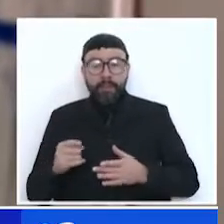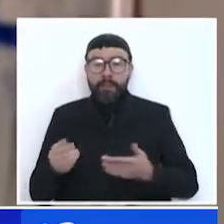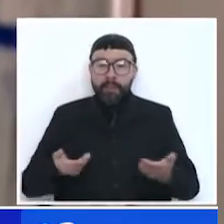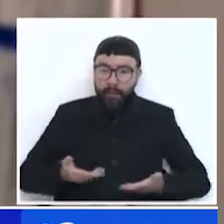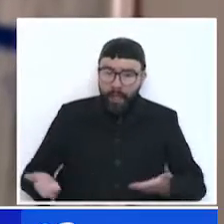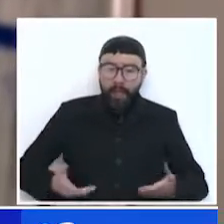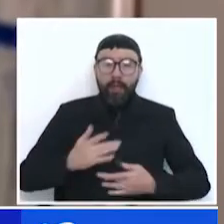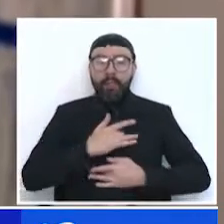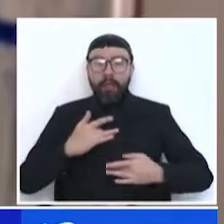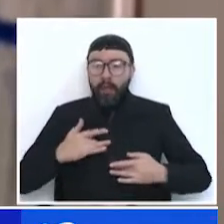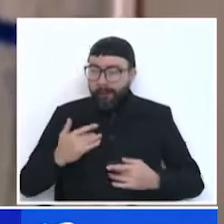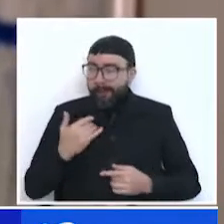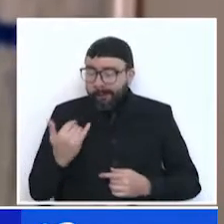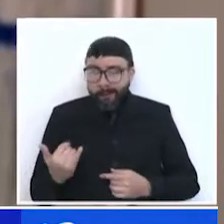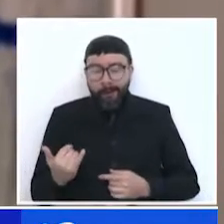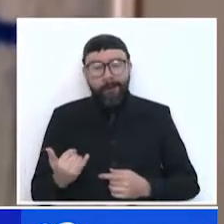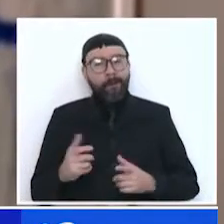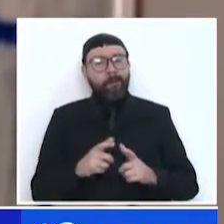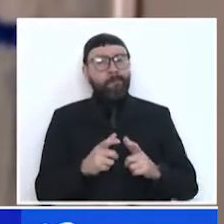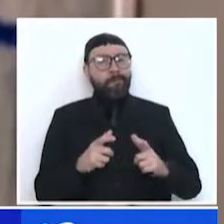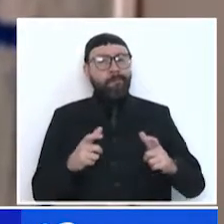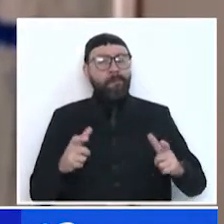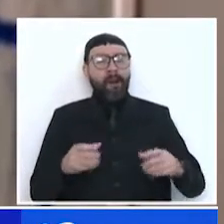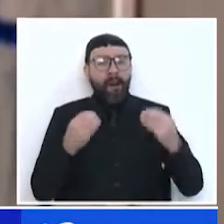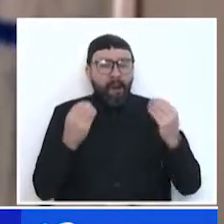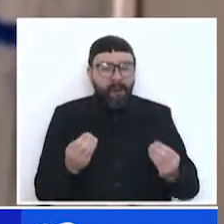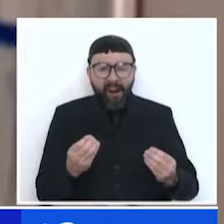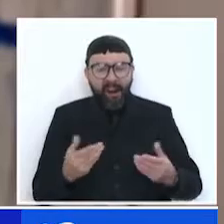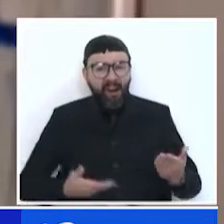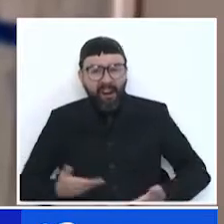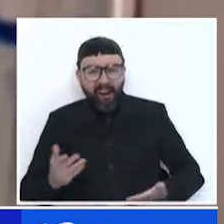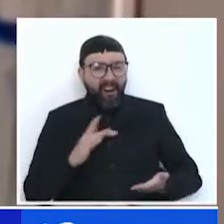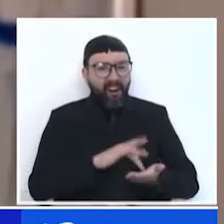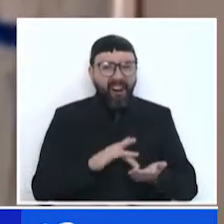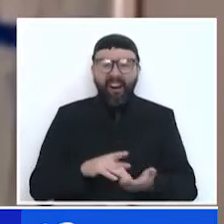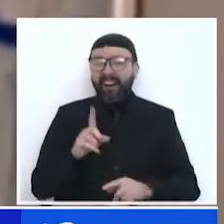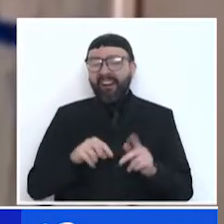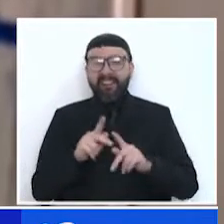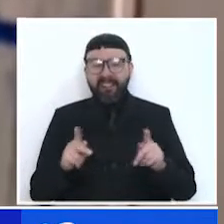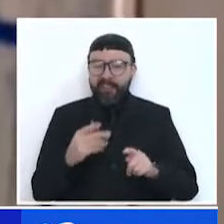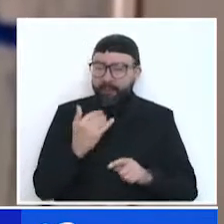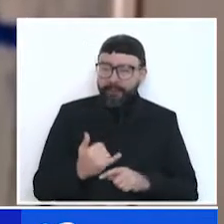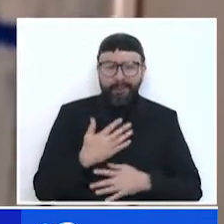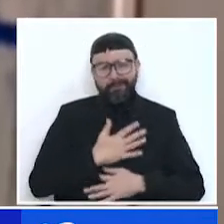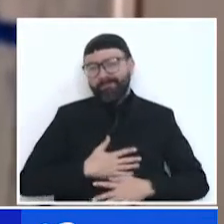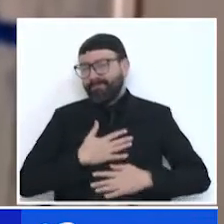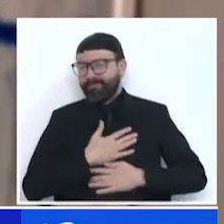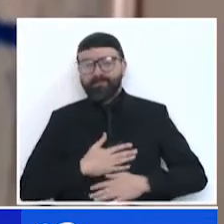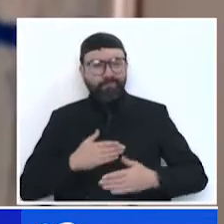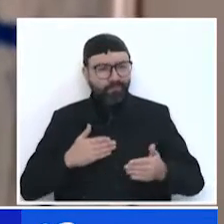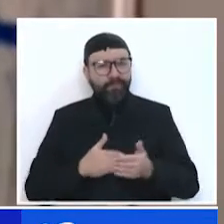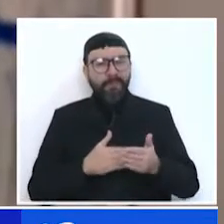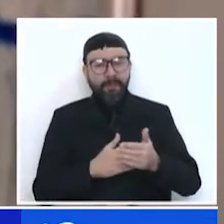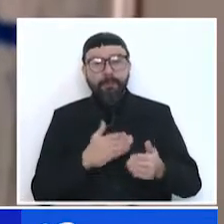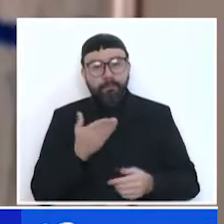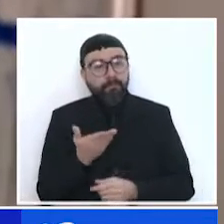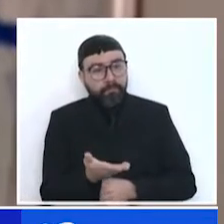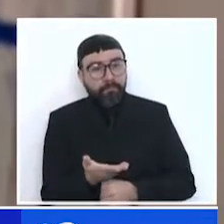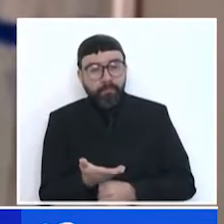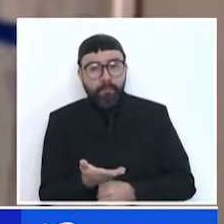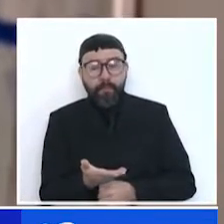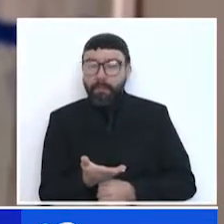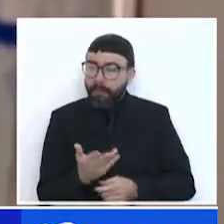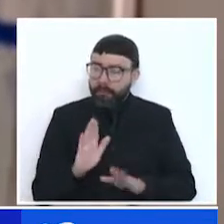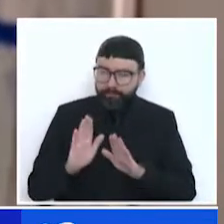época pandémica por el gran aumento de prestación de servicios y la inconformidad de algunos ciudadanos de La Dorada, a lo cual se le está